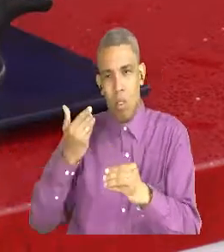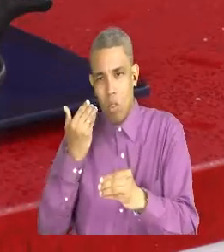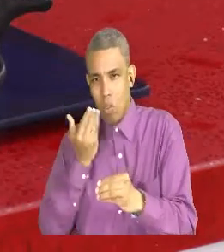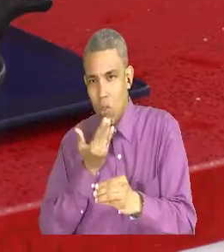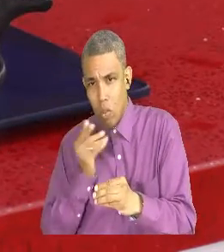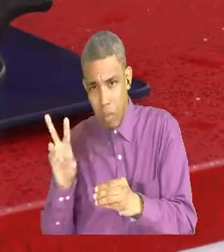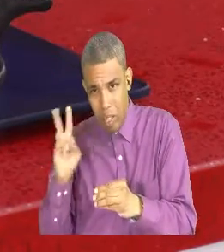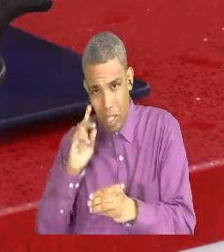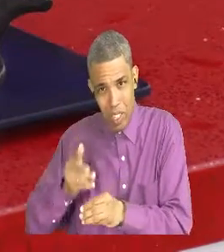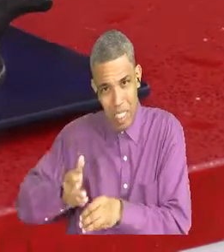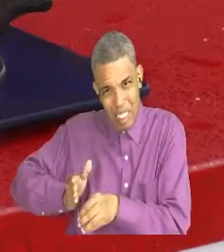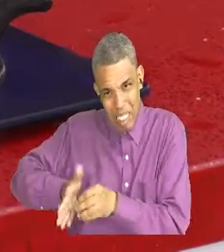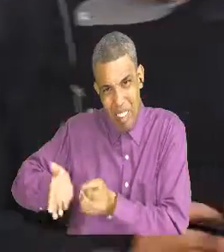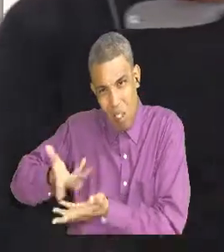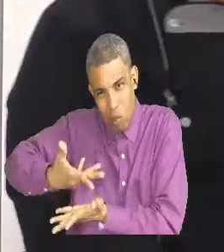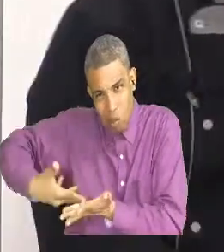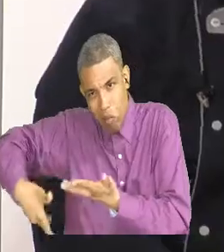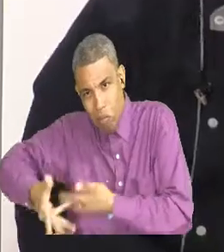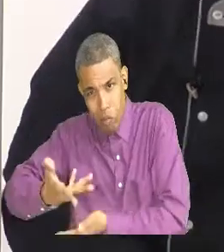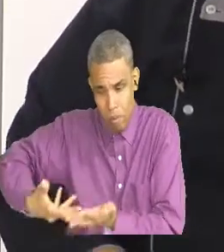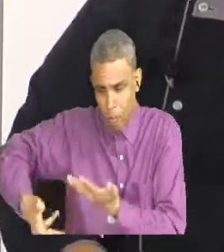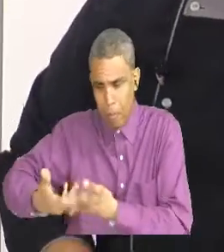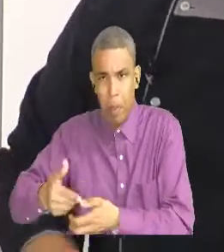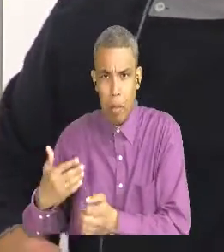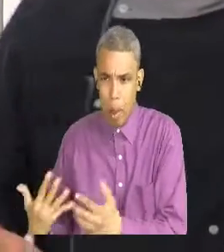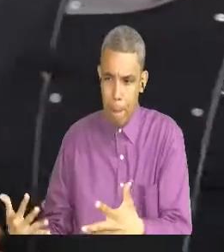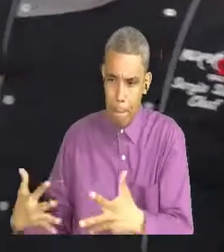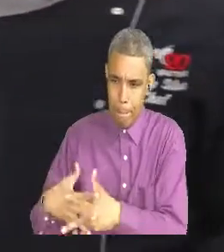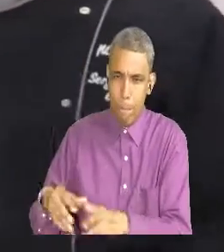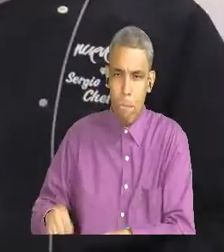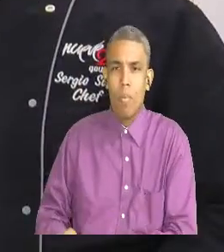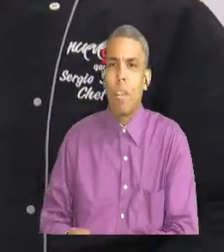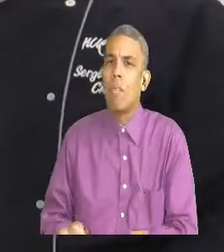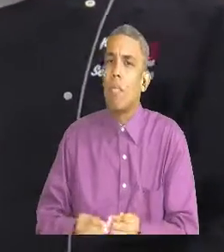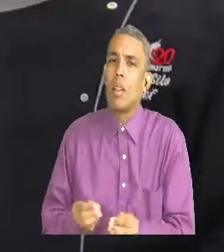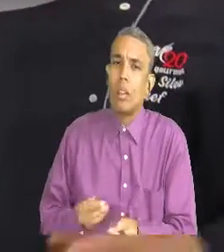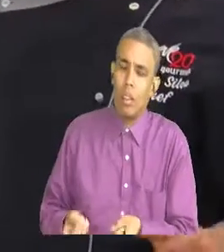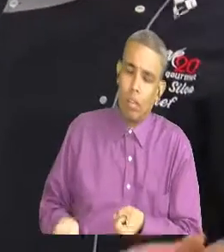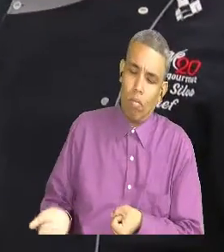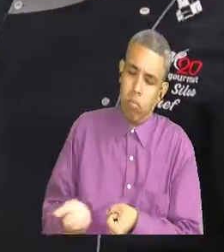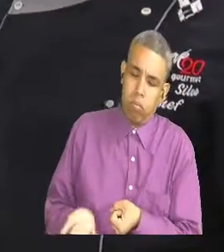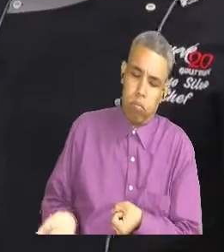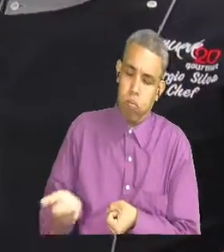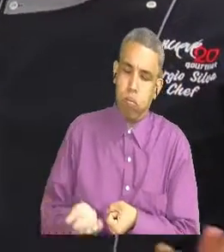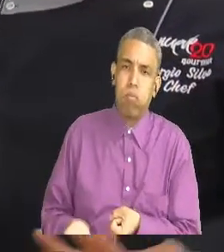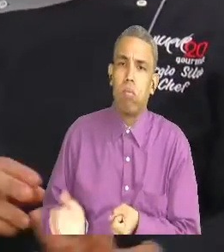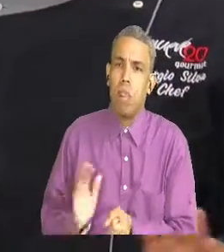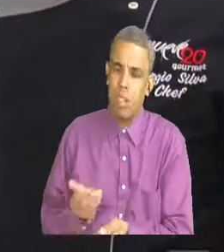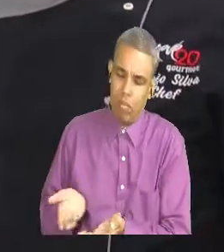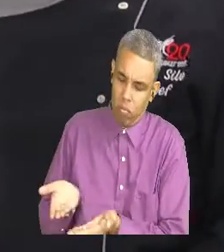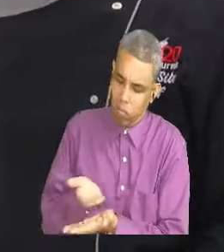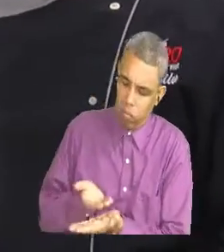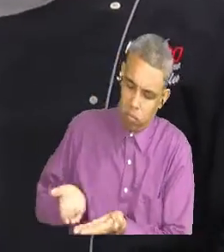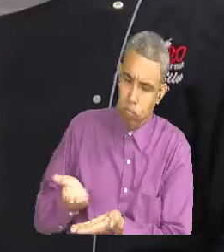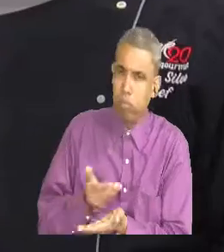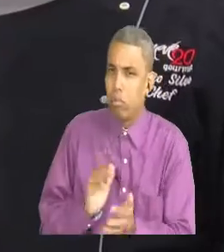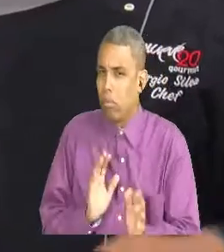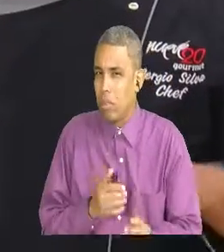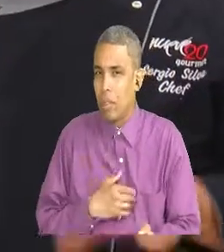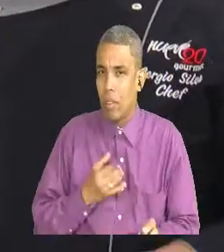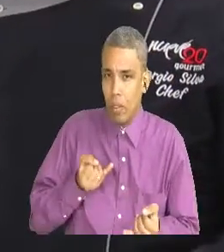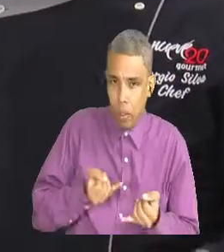podemos mezclar con qué otras recetas? ¿Con qué otro tipo de recetas podemos hacer? Básicamente es una salsa para pastas, ¿no? Uh-huh. Pero igual, como siempre lo he